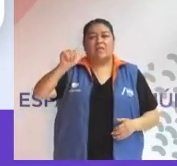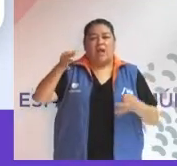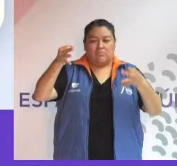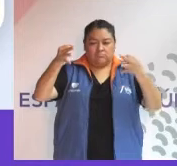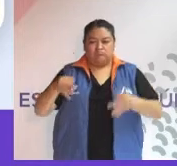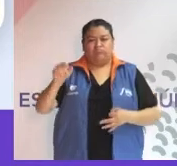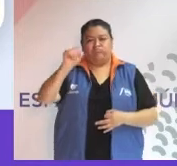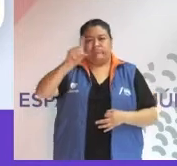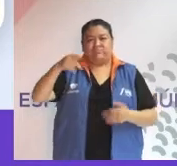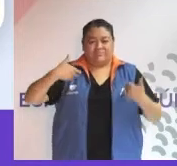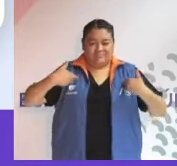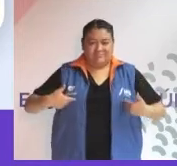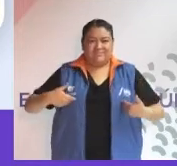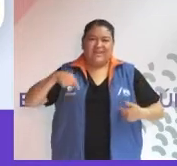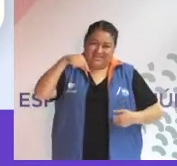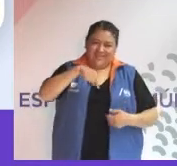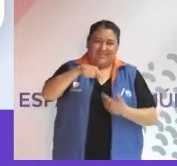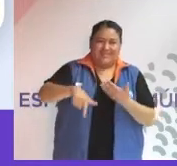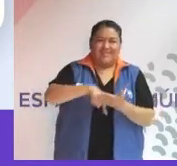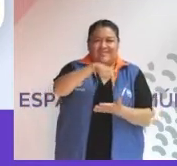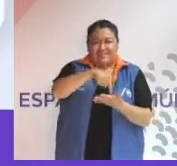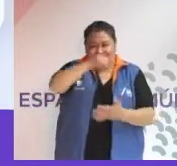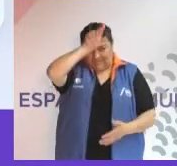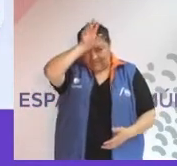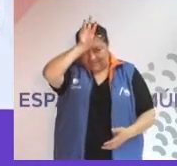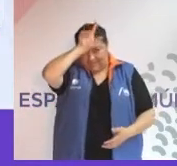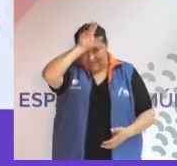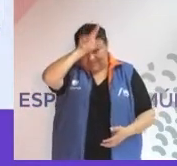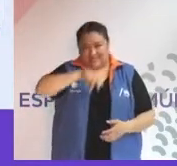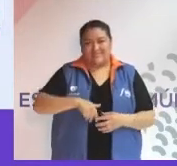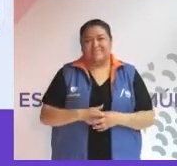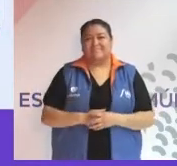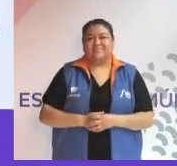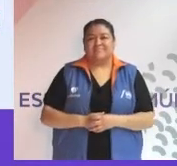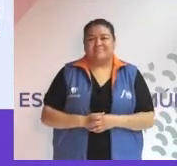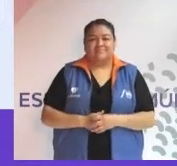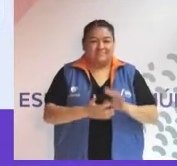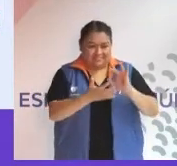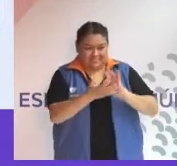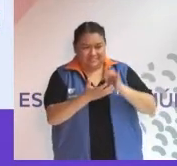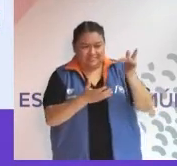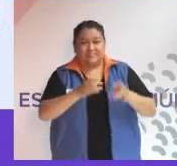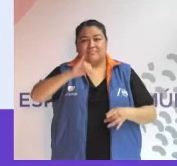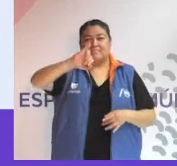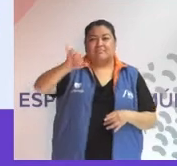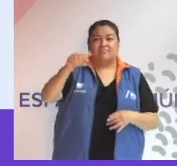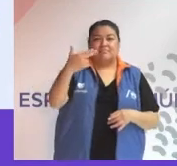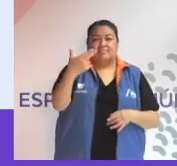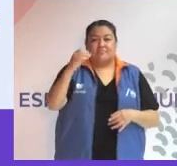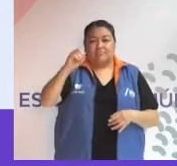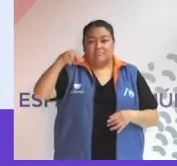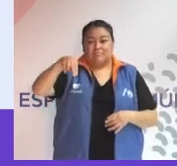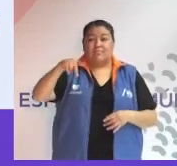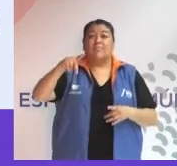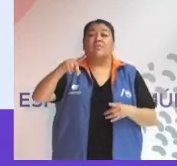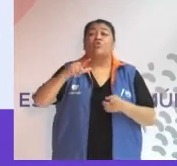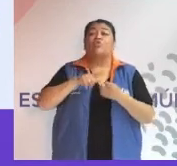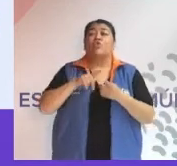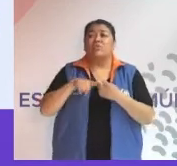la ciudad de Monterrey. Gracias. Gracias, Mariana. Y John nos acompaña hoy desde Colombia,